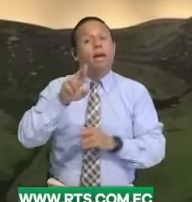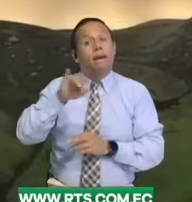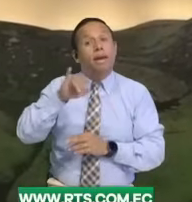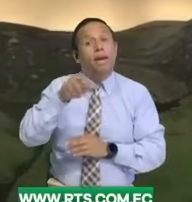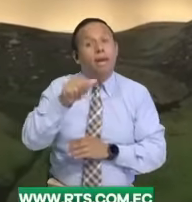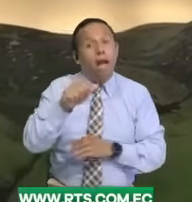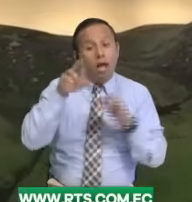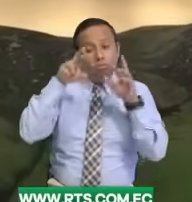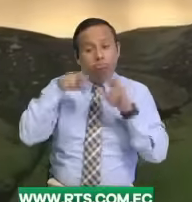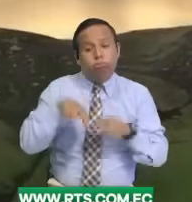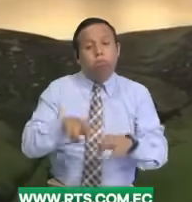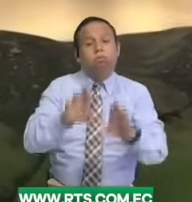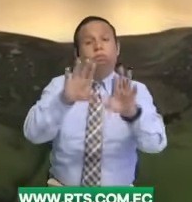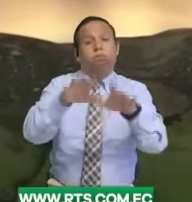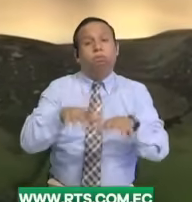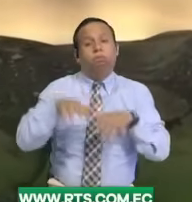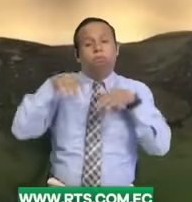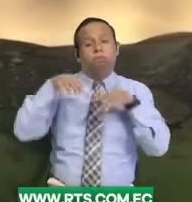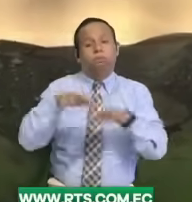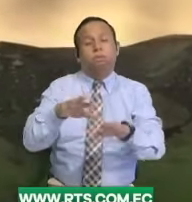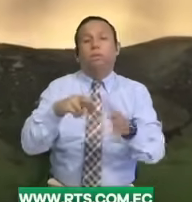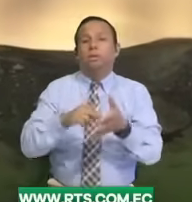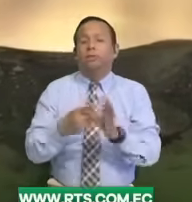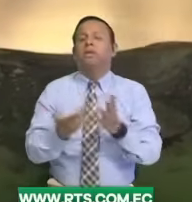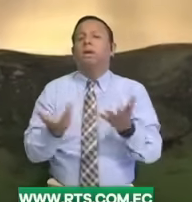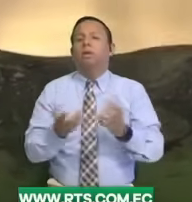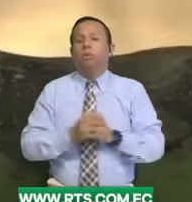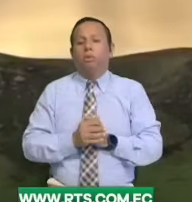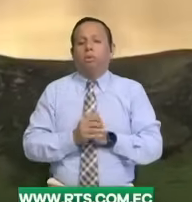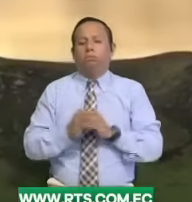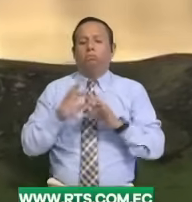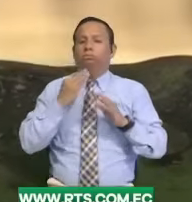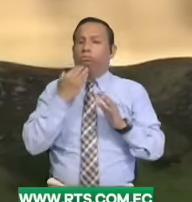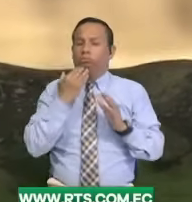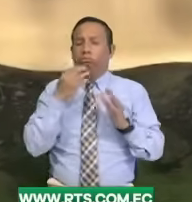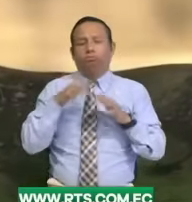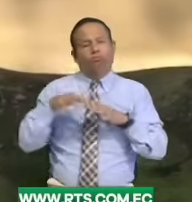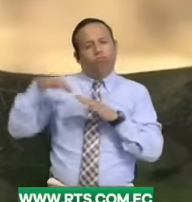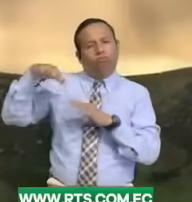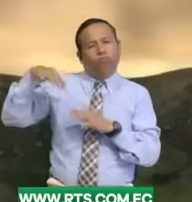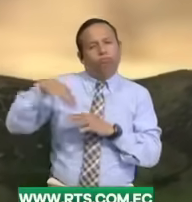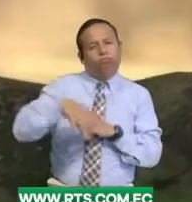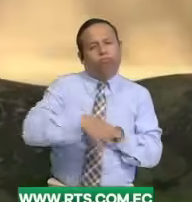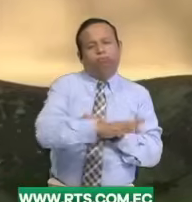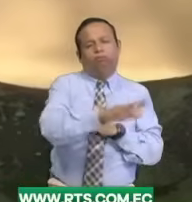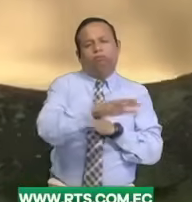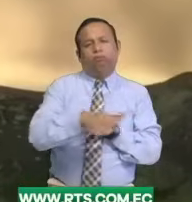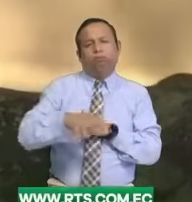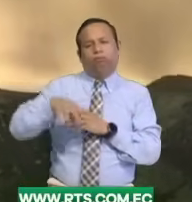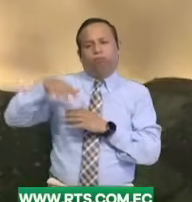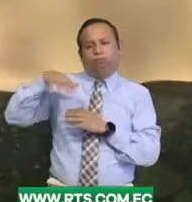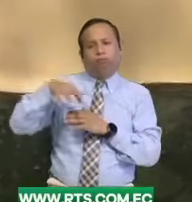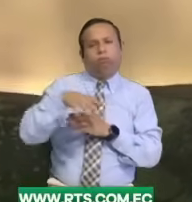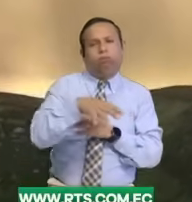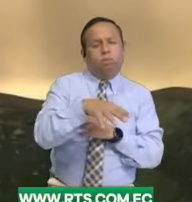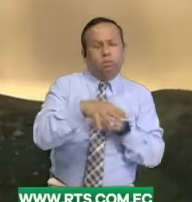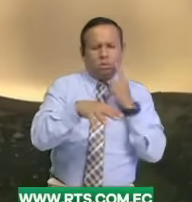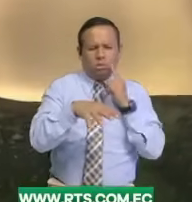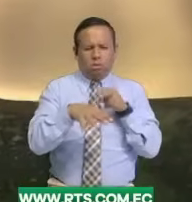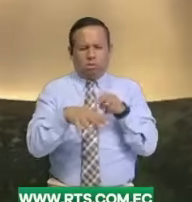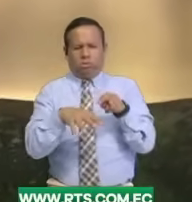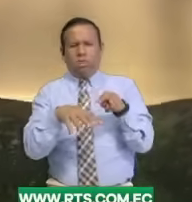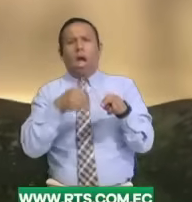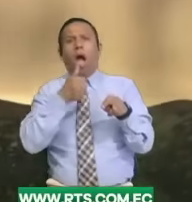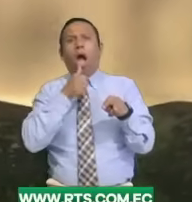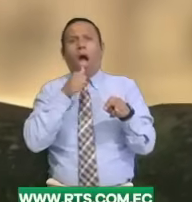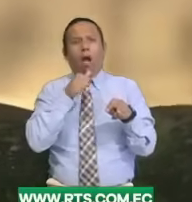es subyacente a la entrada de mar, ¿no? Y al llegar a la zona más o menos de Punta de Piedra, vimos dónde chocaba el agua